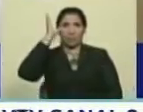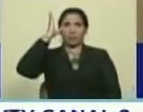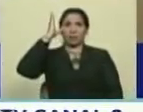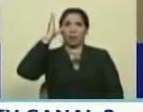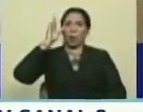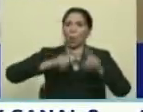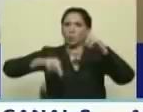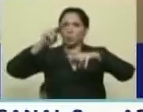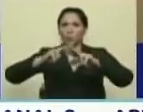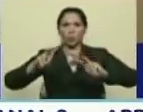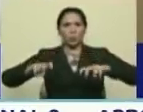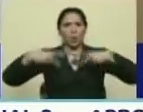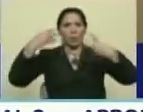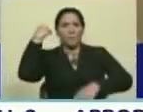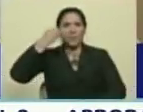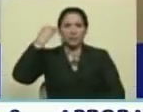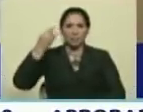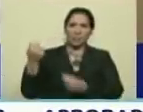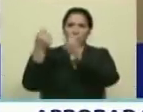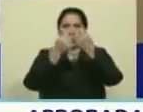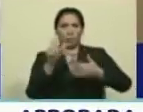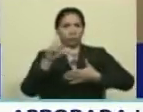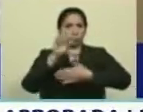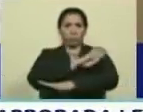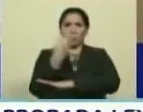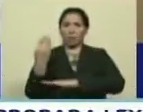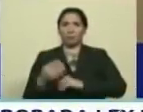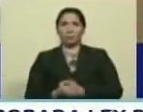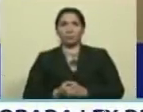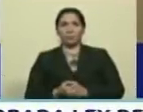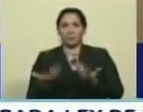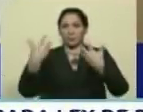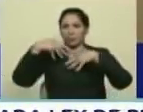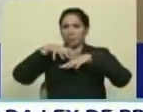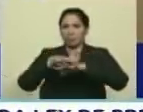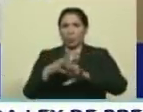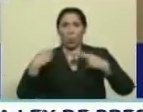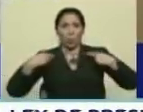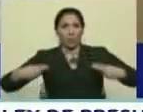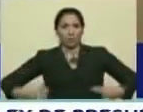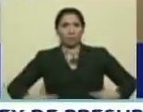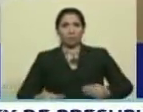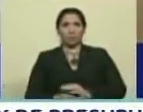nuevo pensamiento económico latinoamericano, caribeño, integrador, humanista,